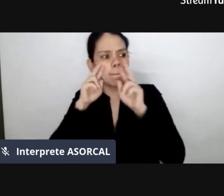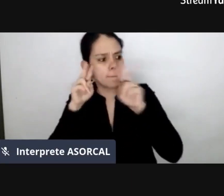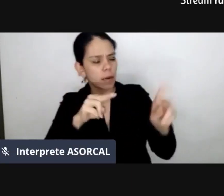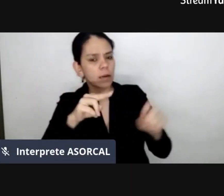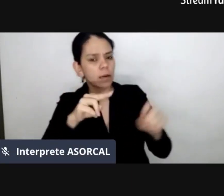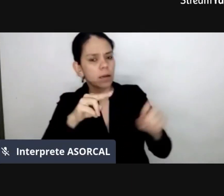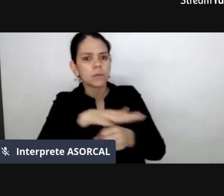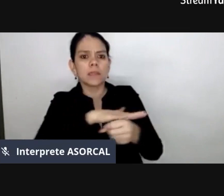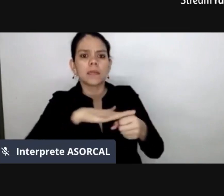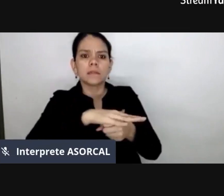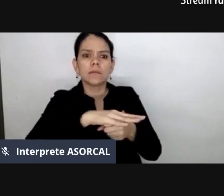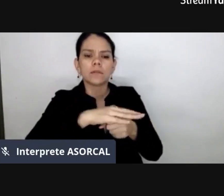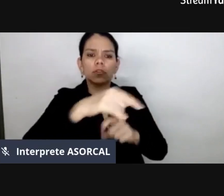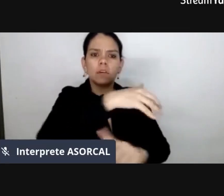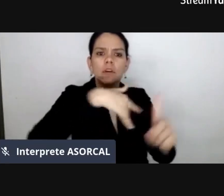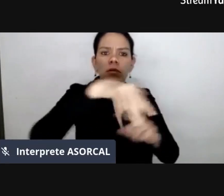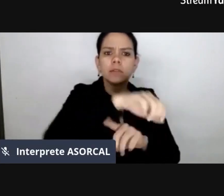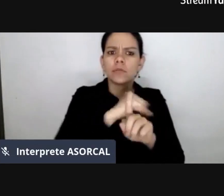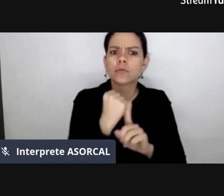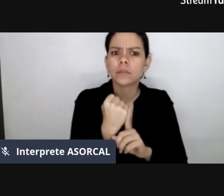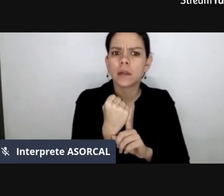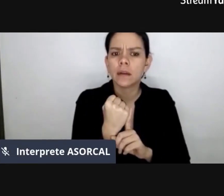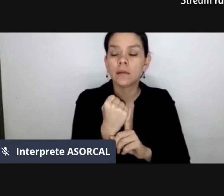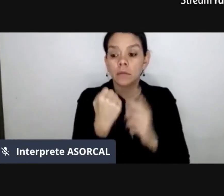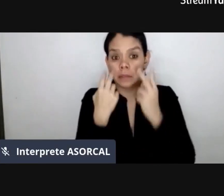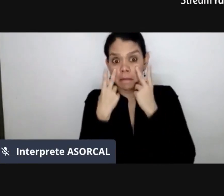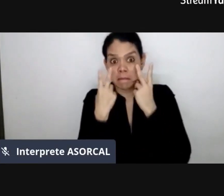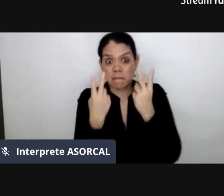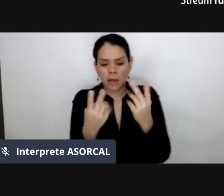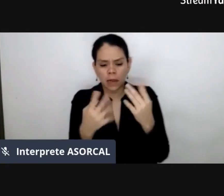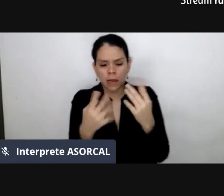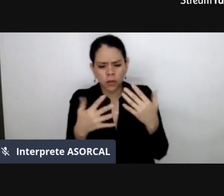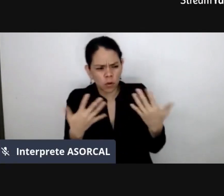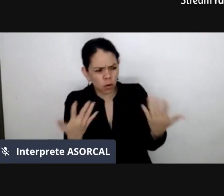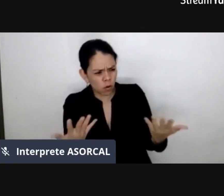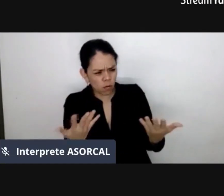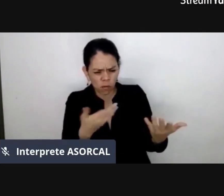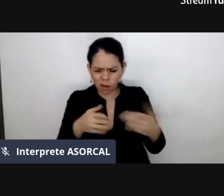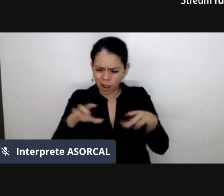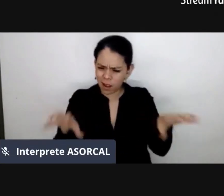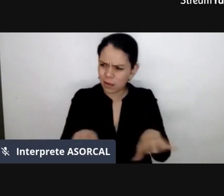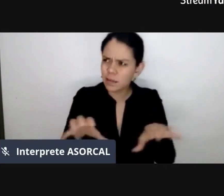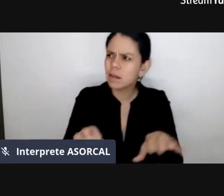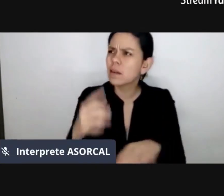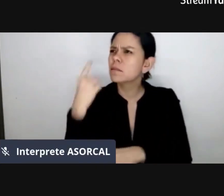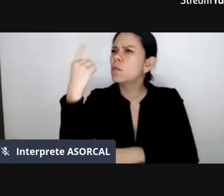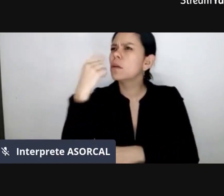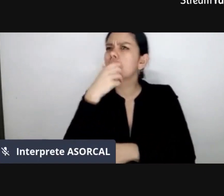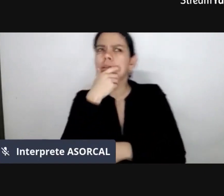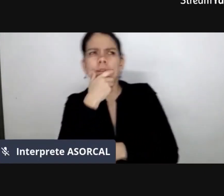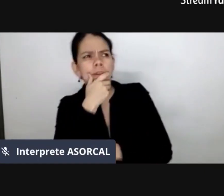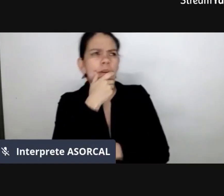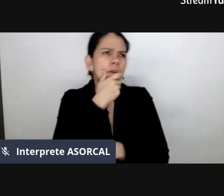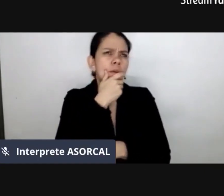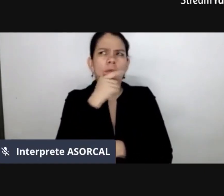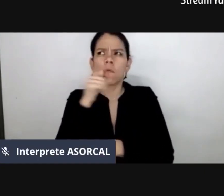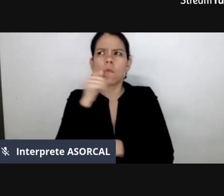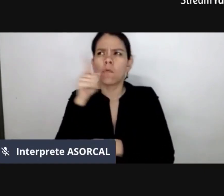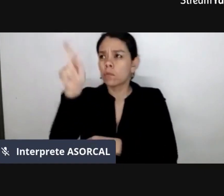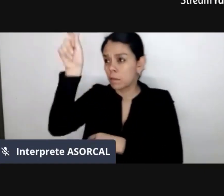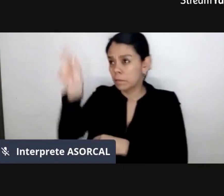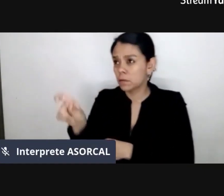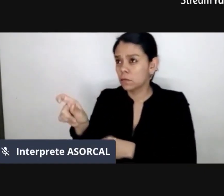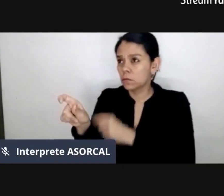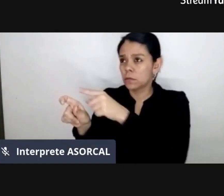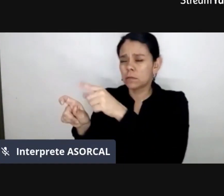actividades políticas populares se dieran alrededor de un problema común y no alrededor de una persona o de una circunstancia. Esto por un